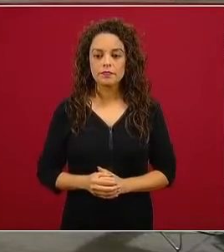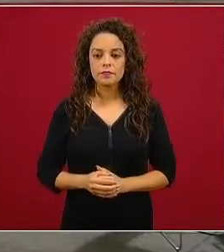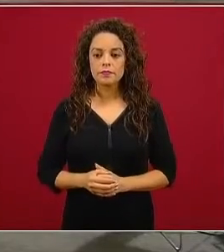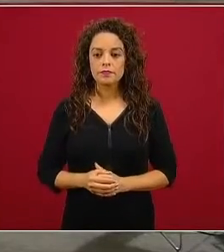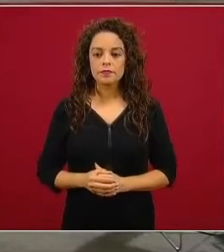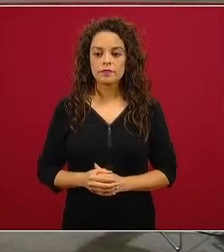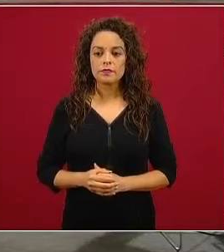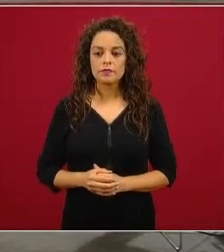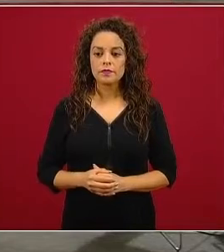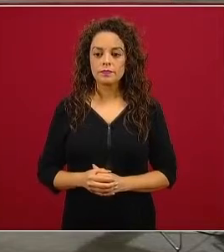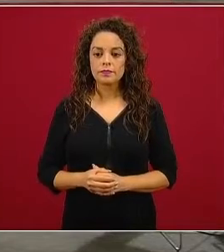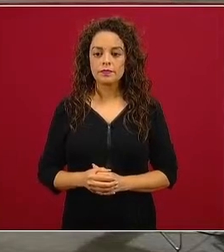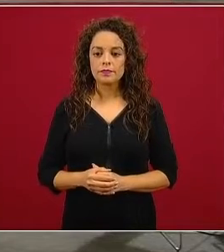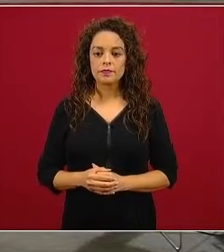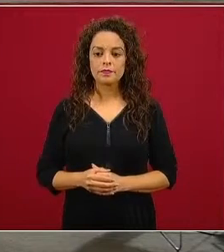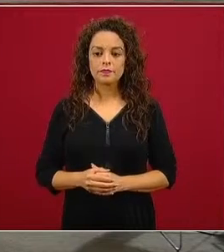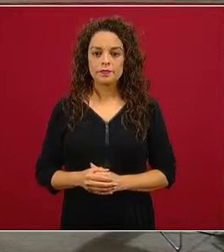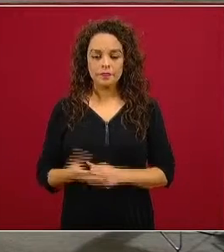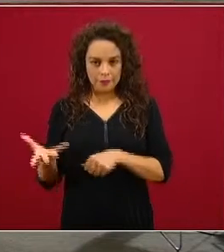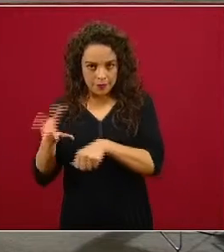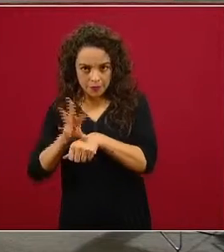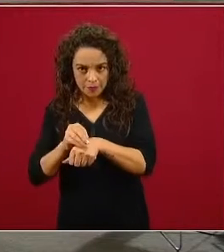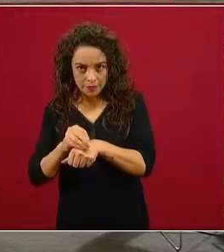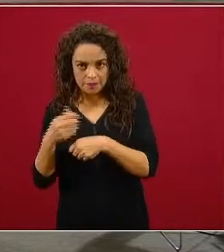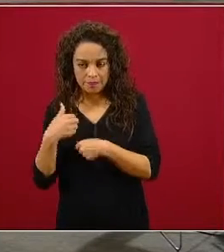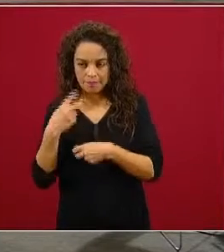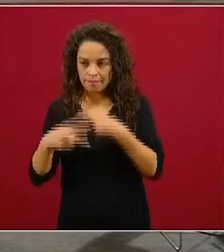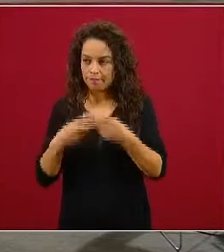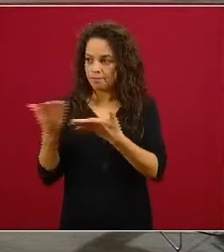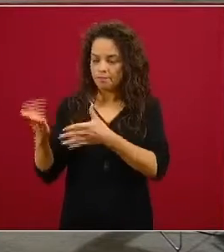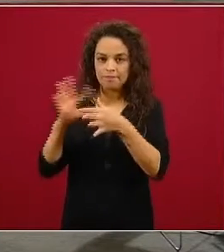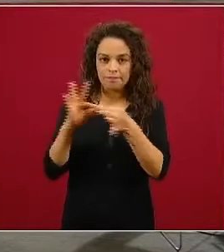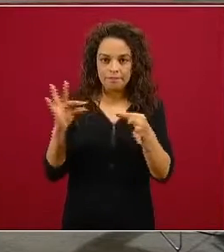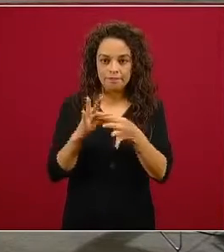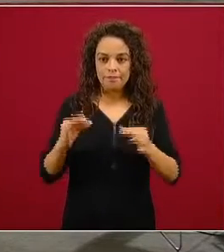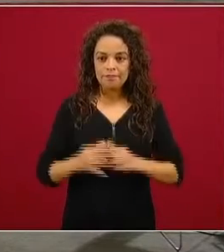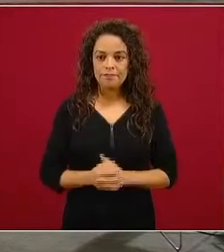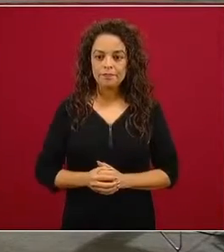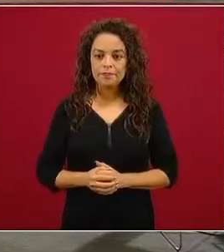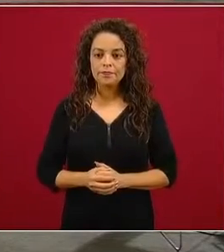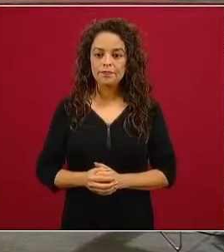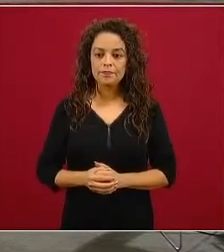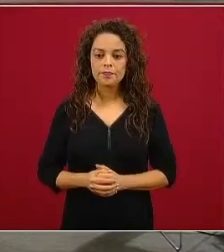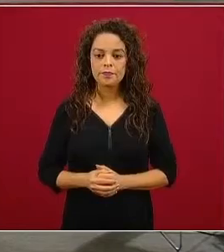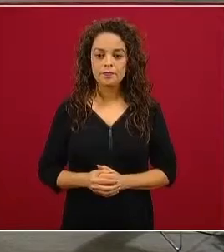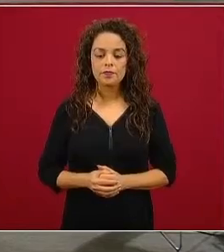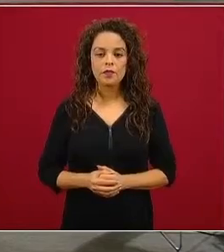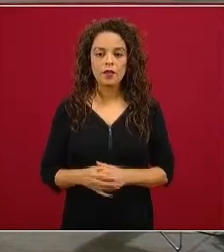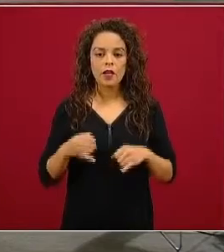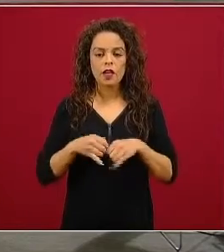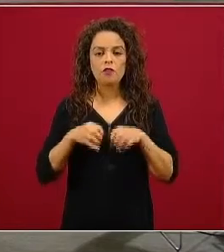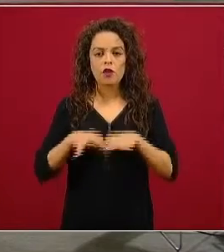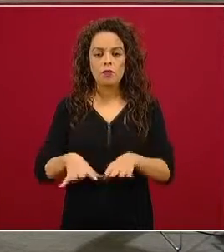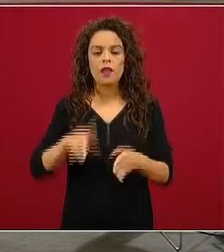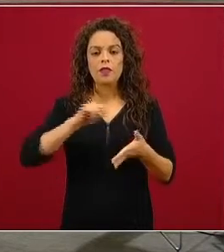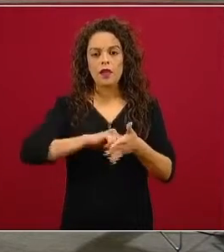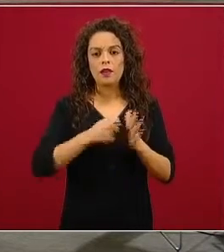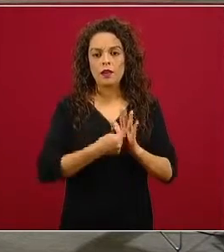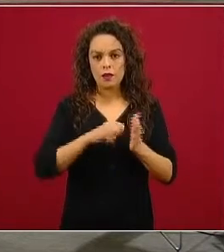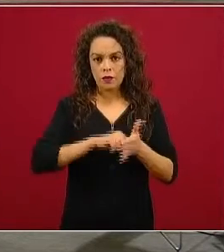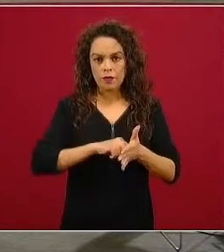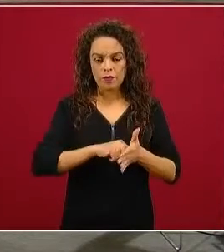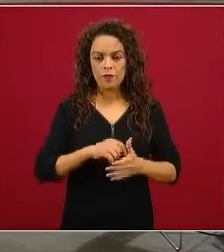Unidas para Información y con el maestro Villamil, director general del Sistema Público de Radiodifusión, vamos a visualizar